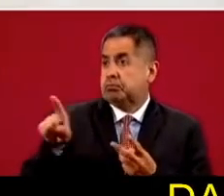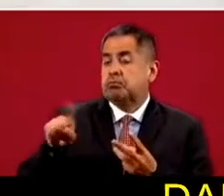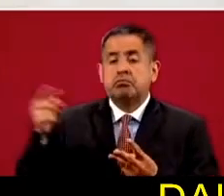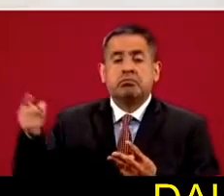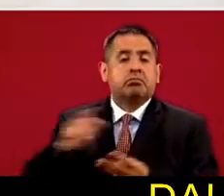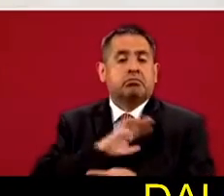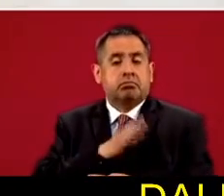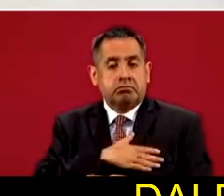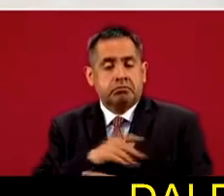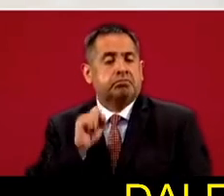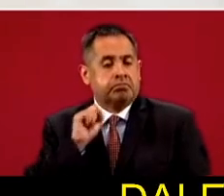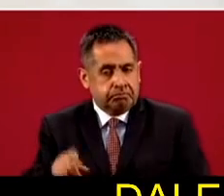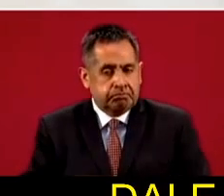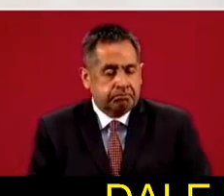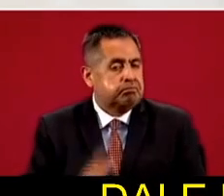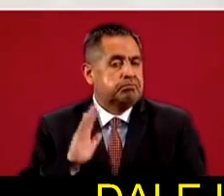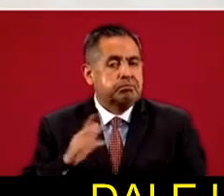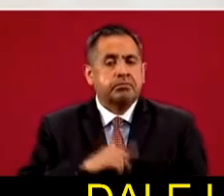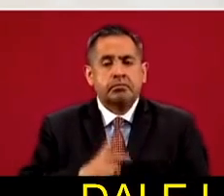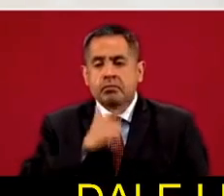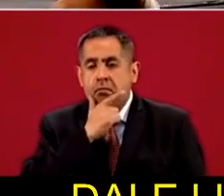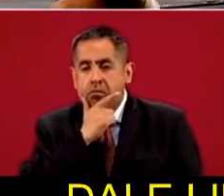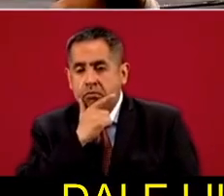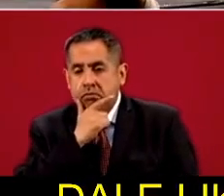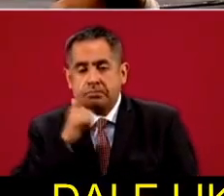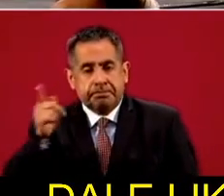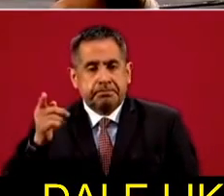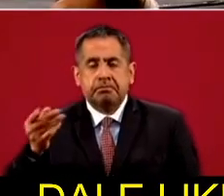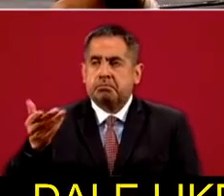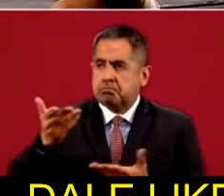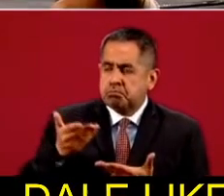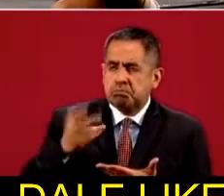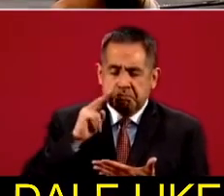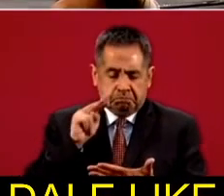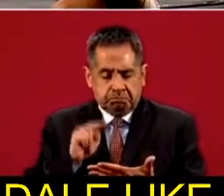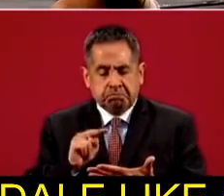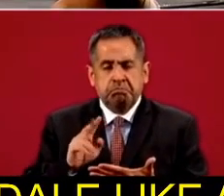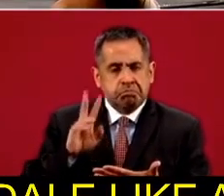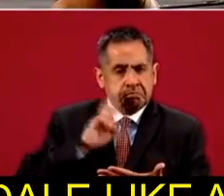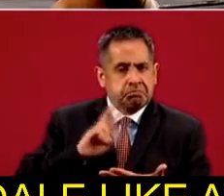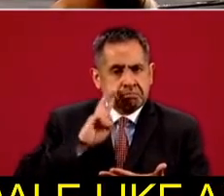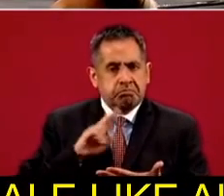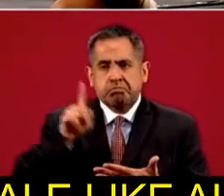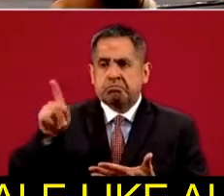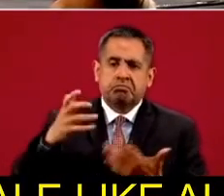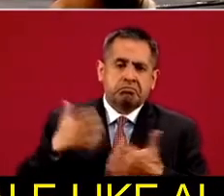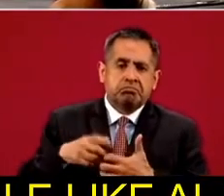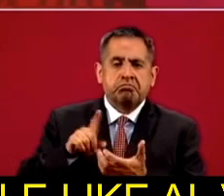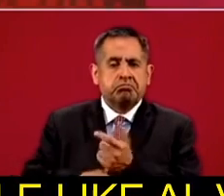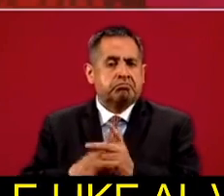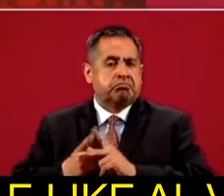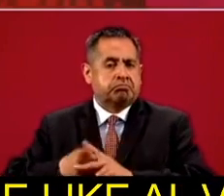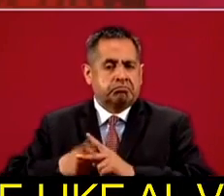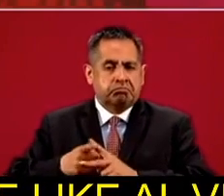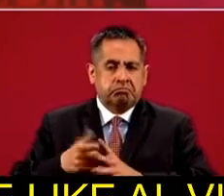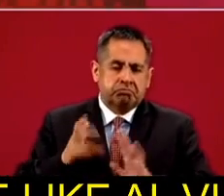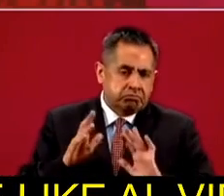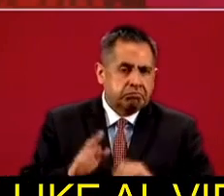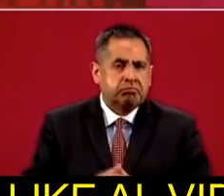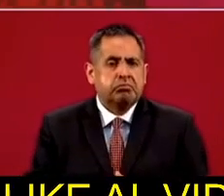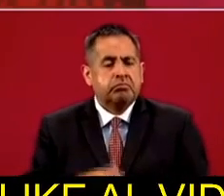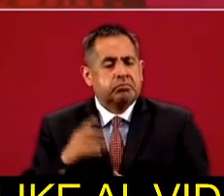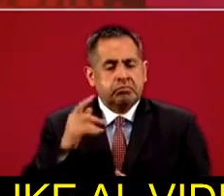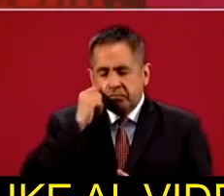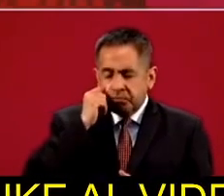En Inglaterra también tenemos ya un ofrecimiento que, en lo que están ellos haciendo, el costo es lo de menos. Ustedes saben